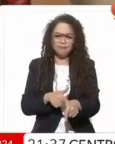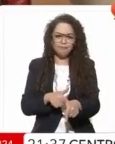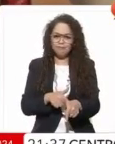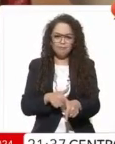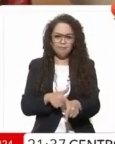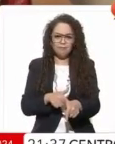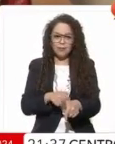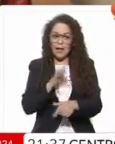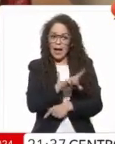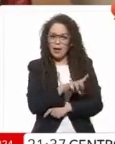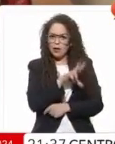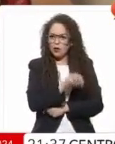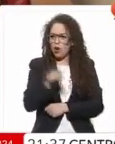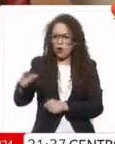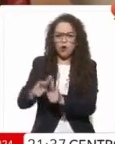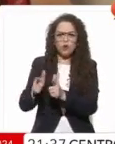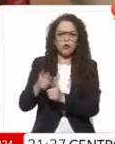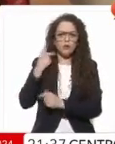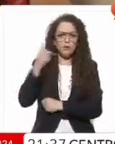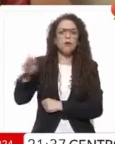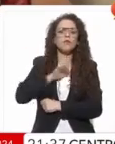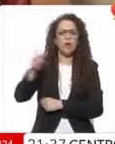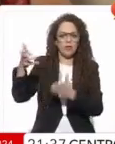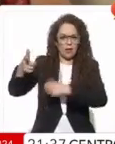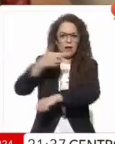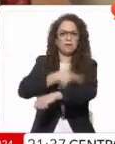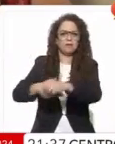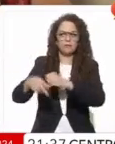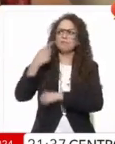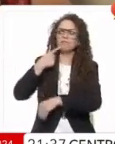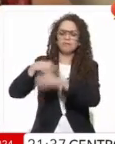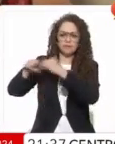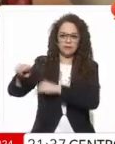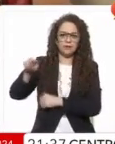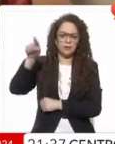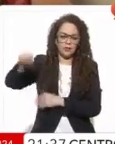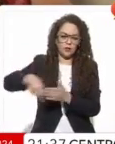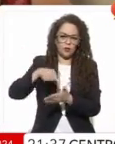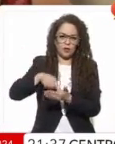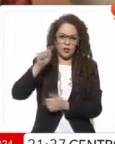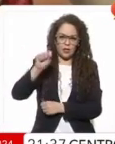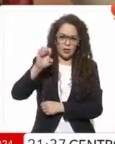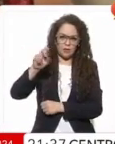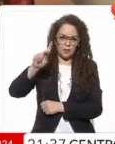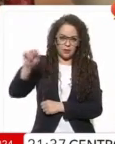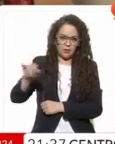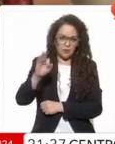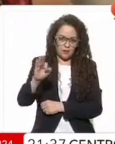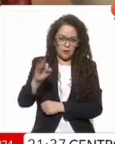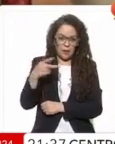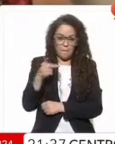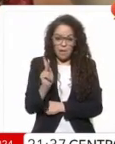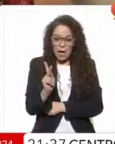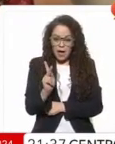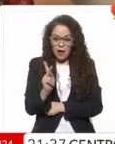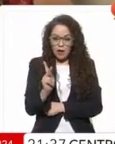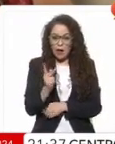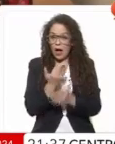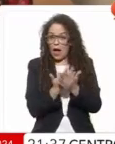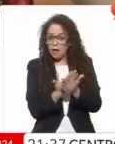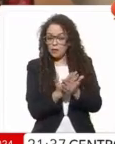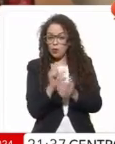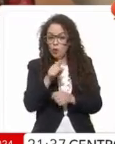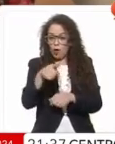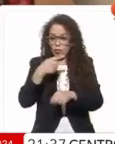el partido, impugnar la resolución ante el Tribunal Electoral? Pero mientras esto sucede,